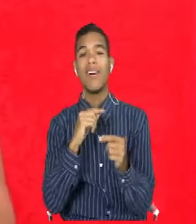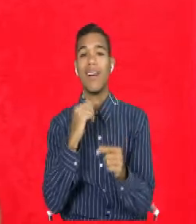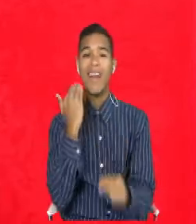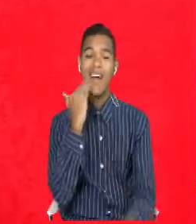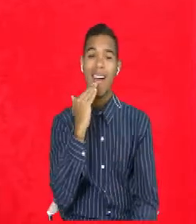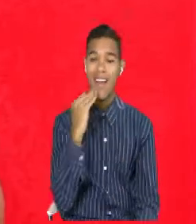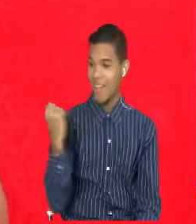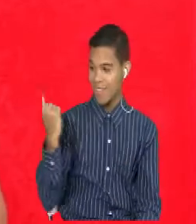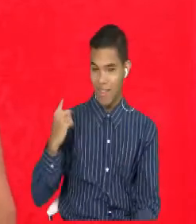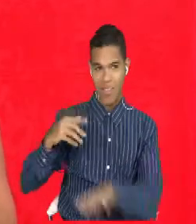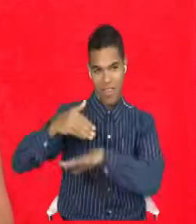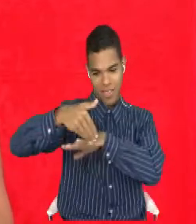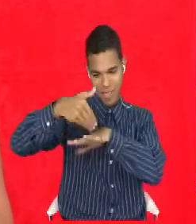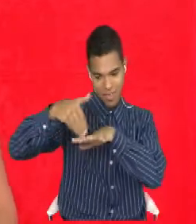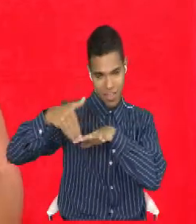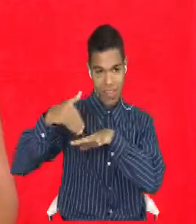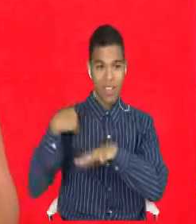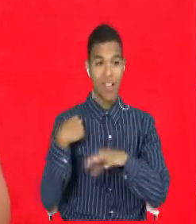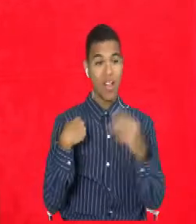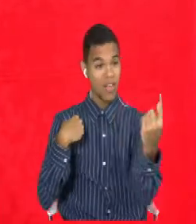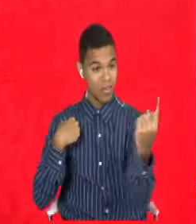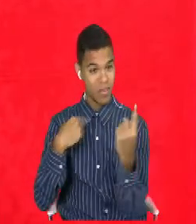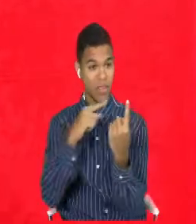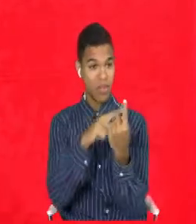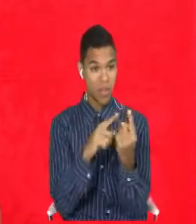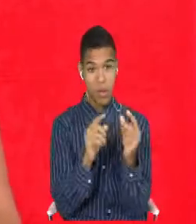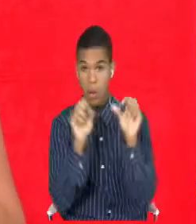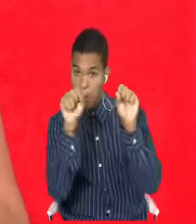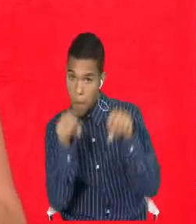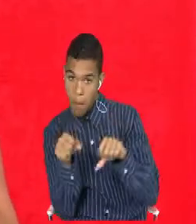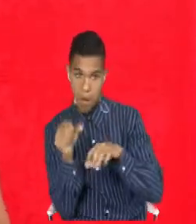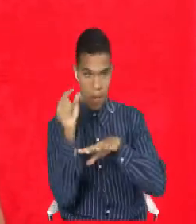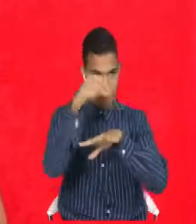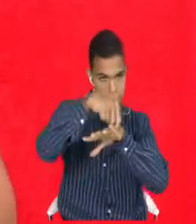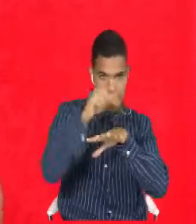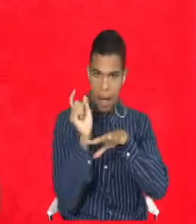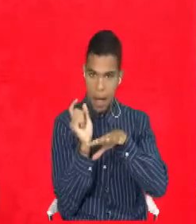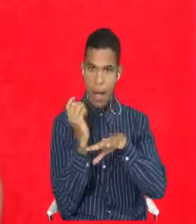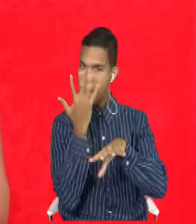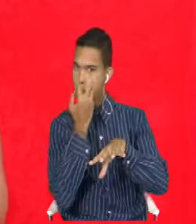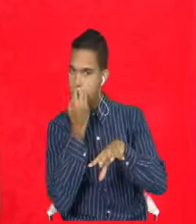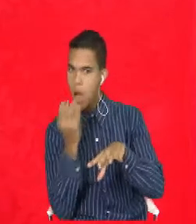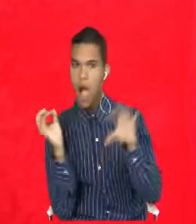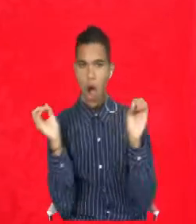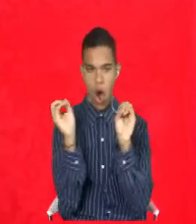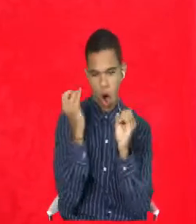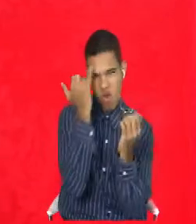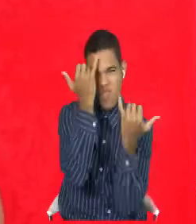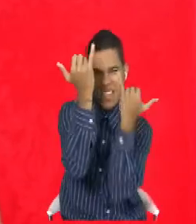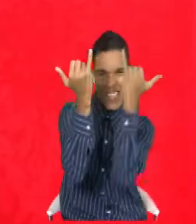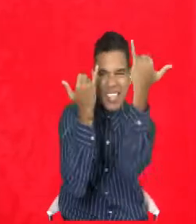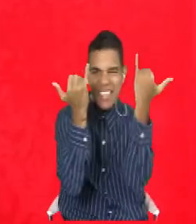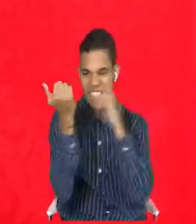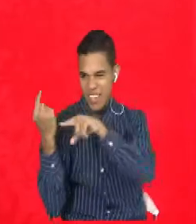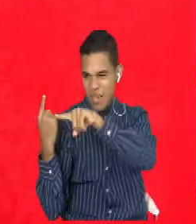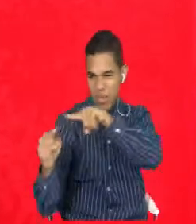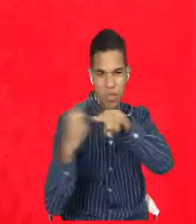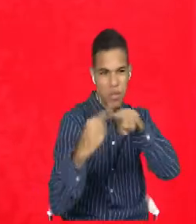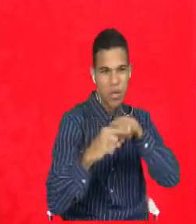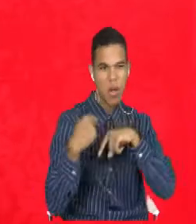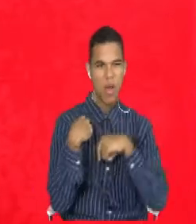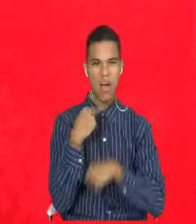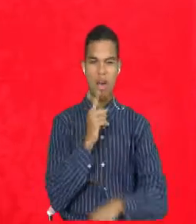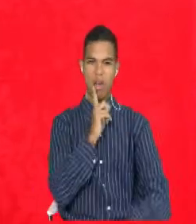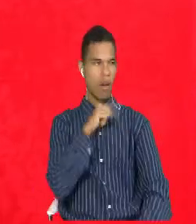el arreglo y la otra le decía, ay, mira, si puedes ponerle esta pepita aquí para que se le vea más bonito o puedes utilizar ese otro color. Y uno decía, oye,